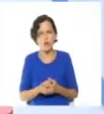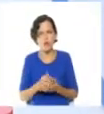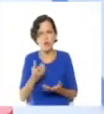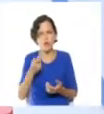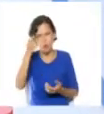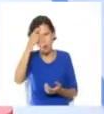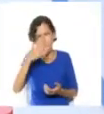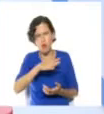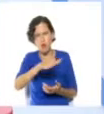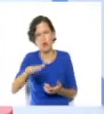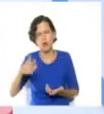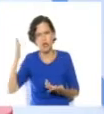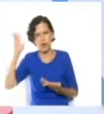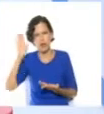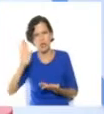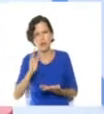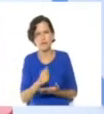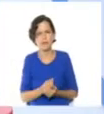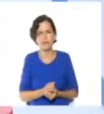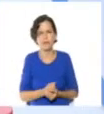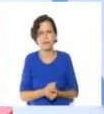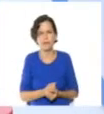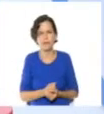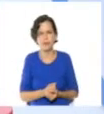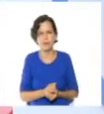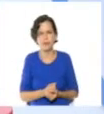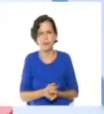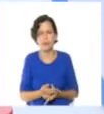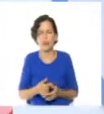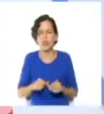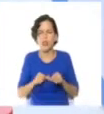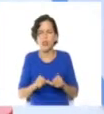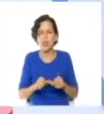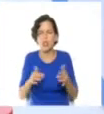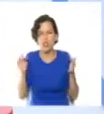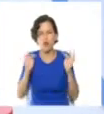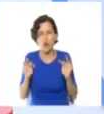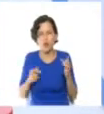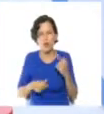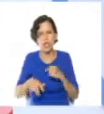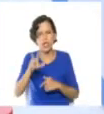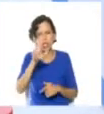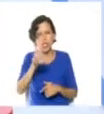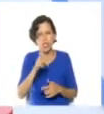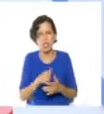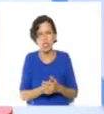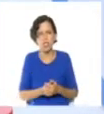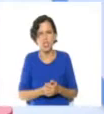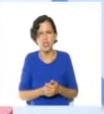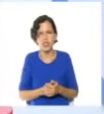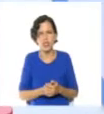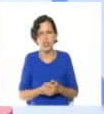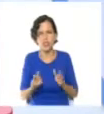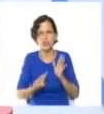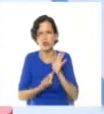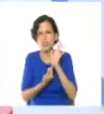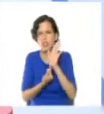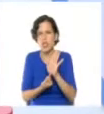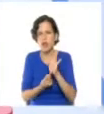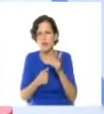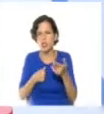democracias que estaban por venir. De la siguiente forma, en su capítulo 3, Rousseau hace un